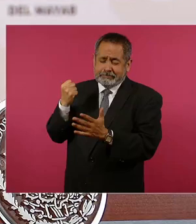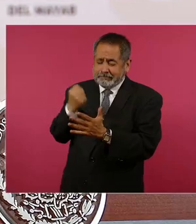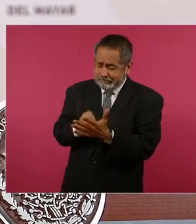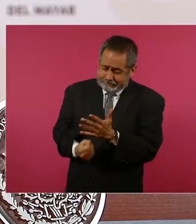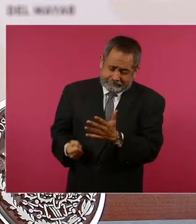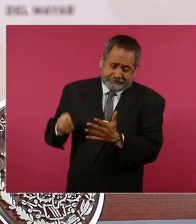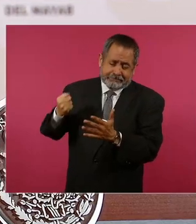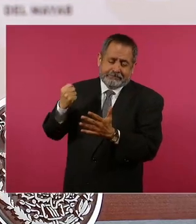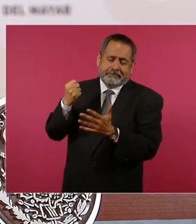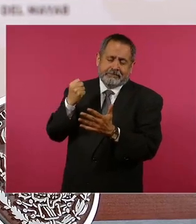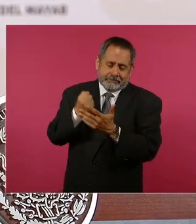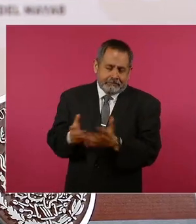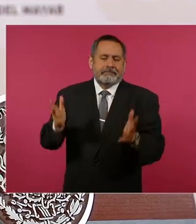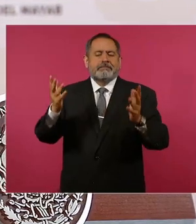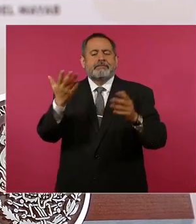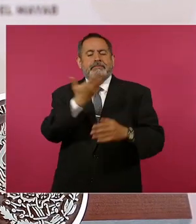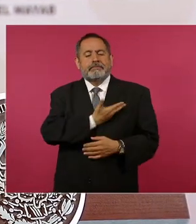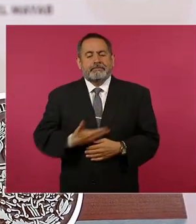muy